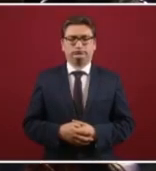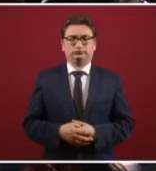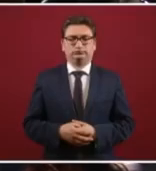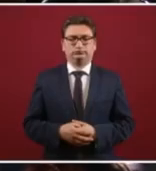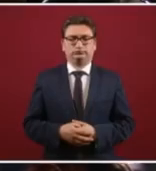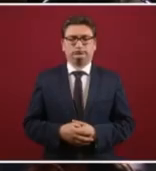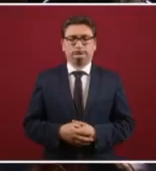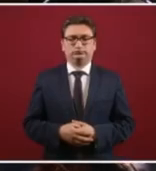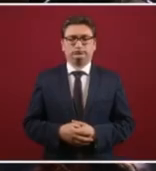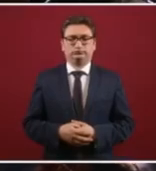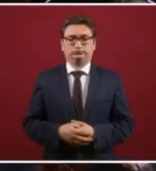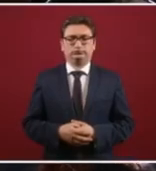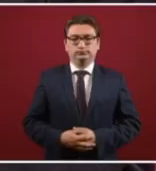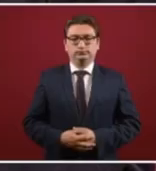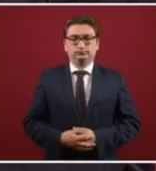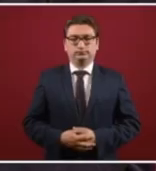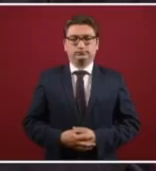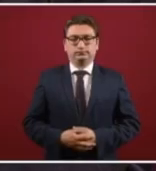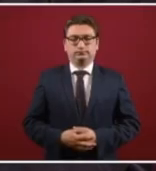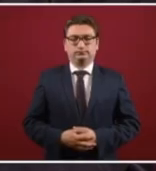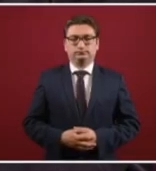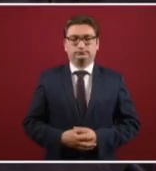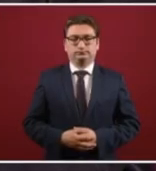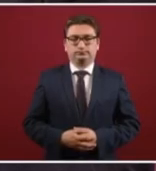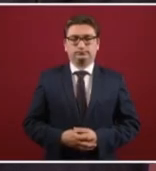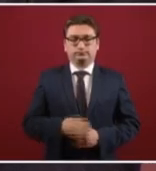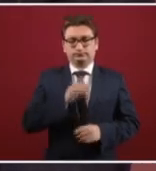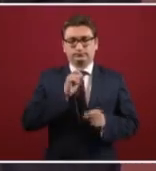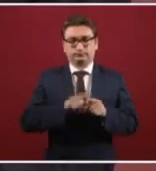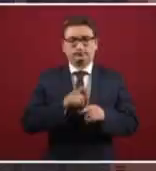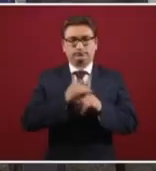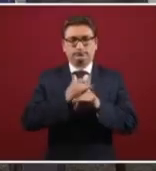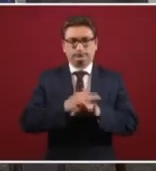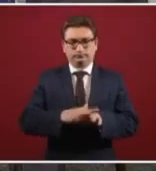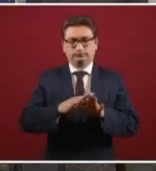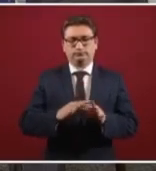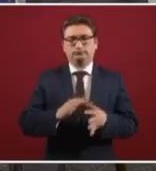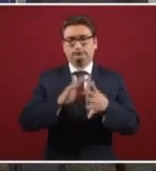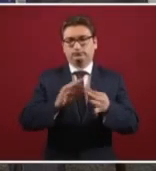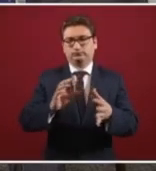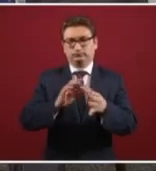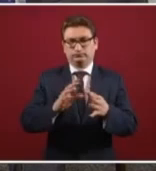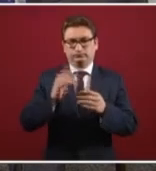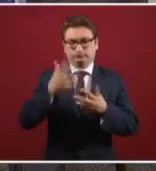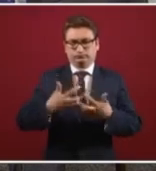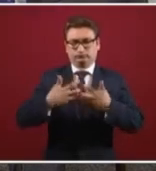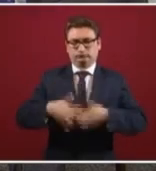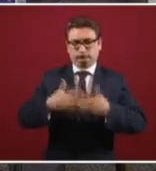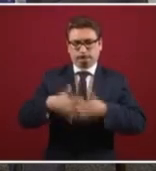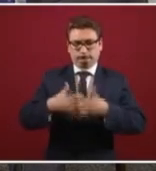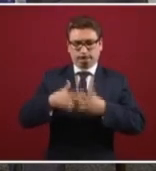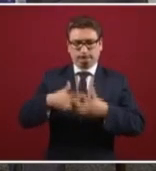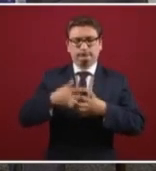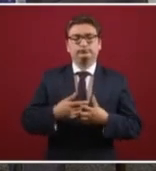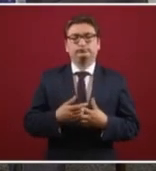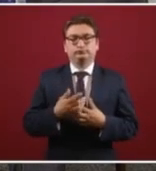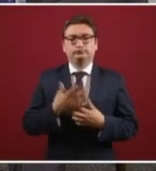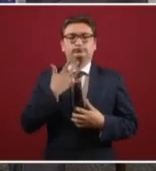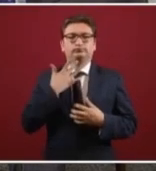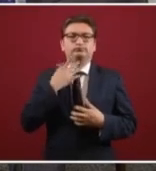el municipio de Paraíso, Tabasco. Sobre la construcción de la refinería de Dos